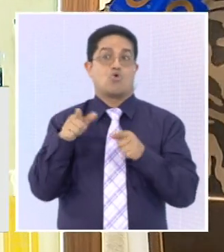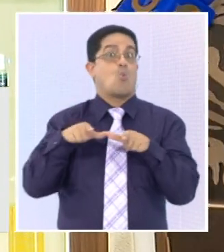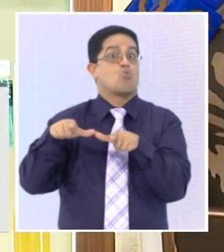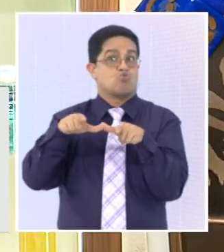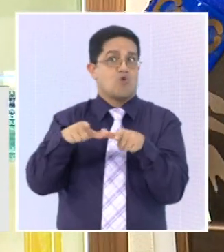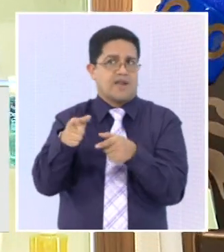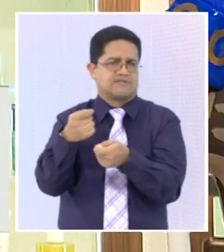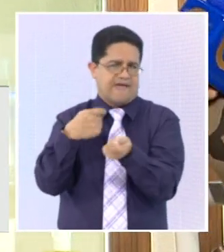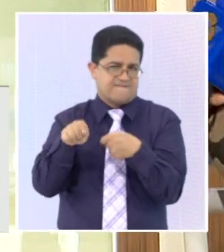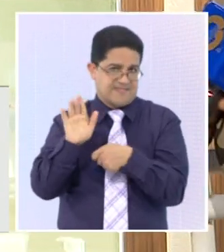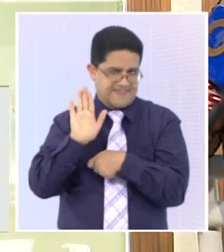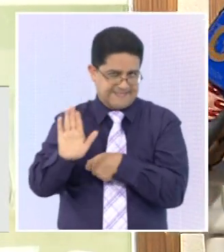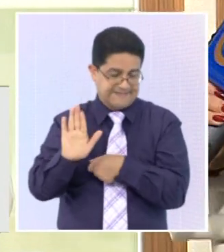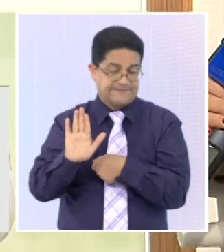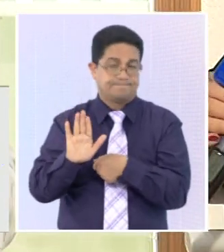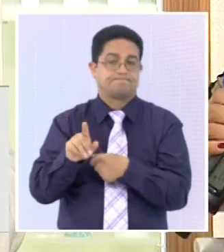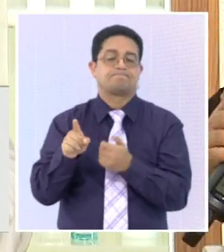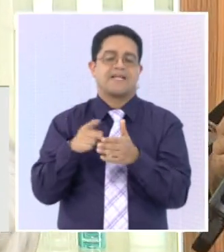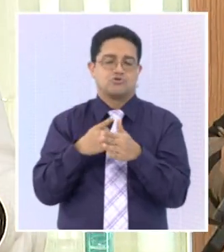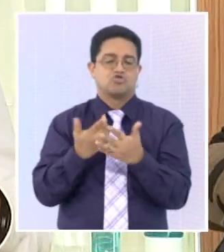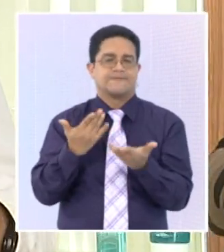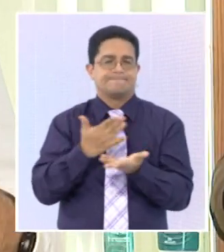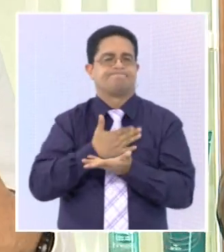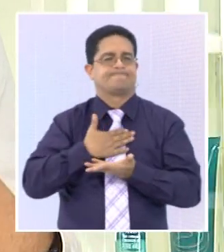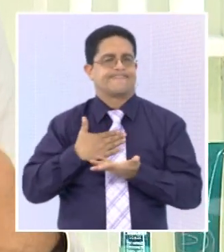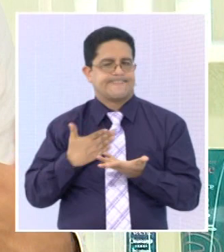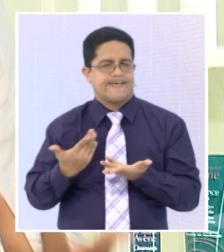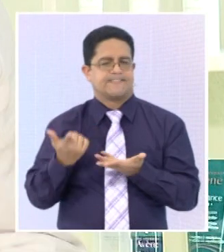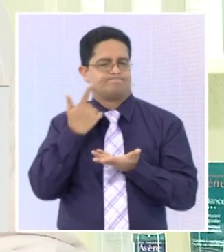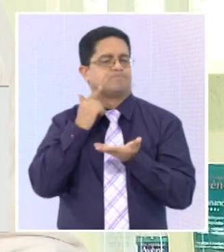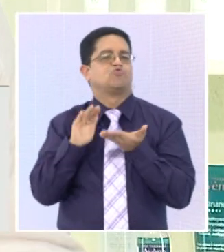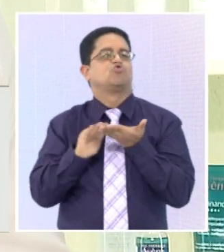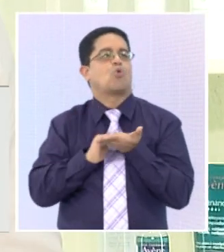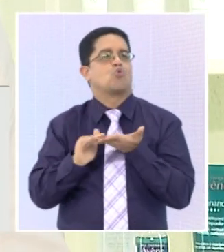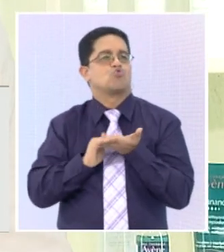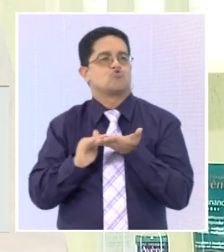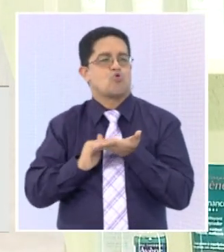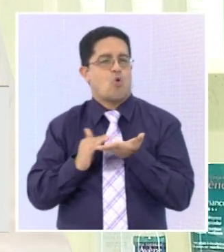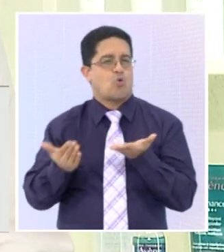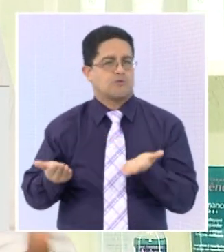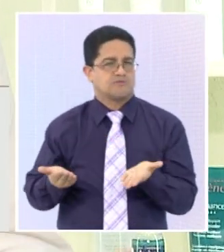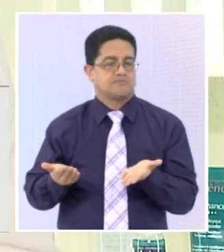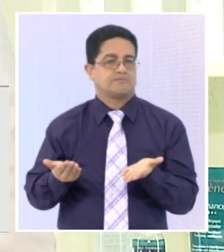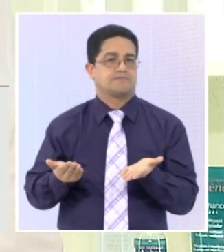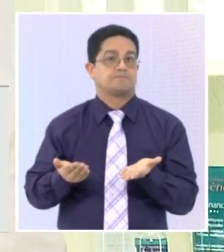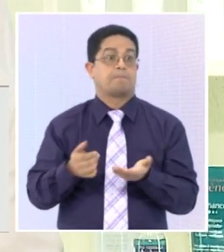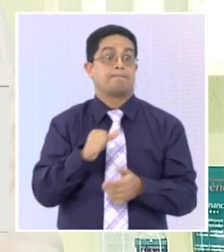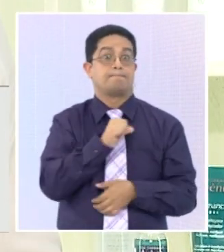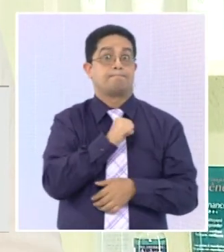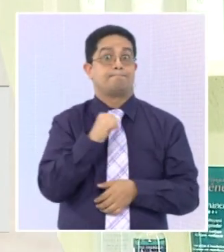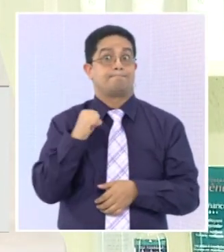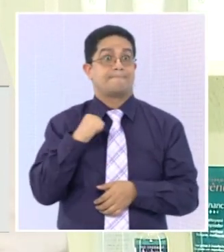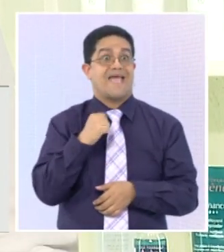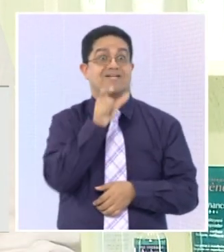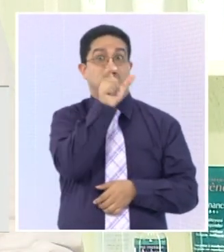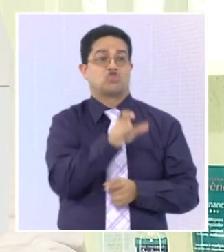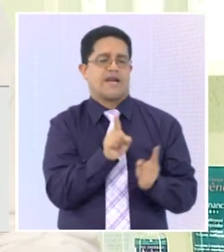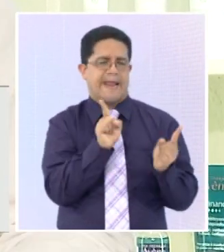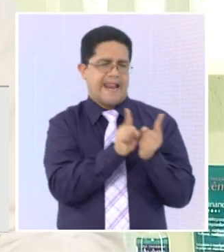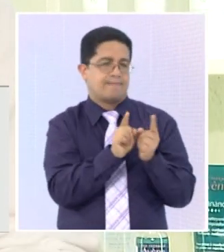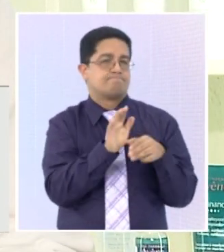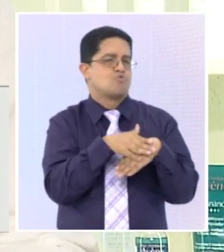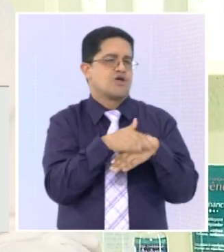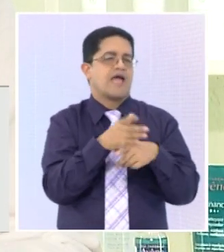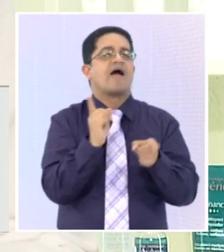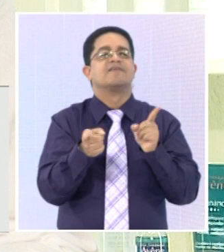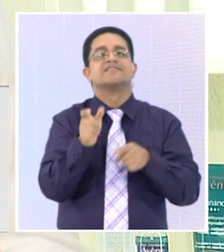tal. Entonces, bueno, ellos buscan ser una alternativa terapéutica personalizada. Porque, bueno, a veces los